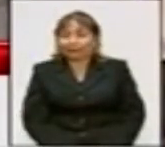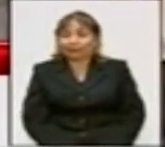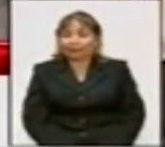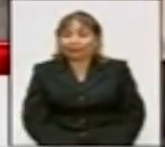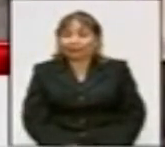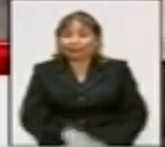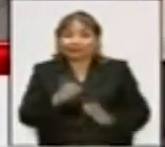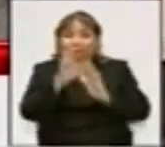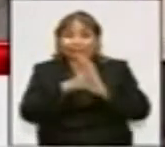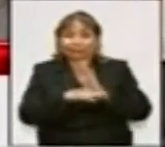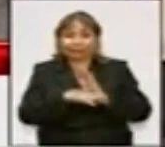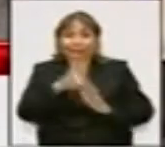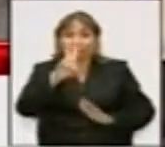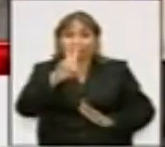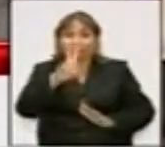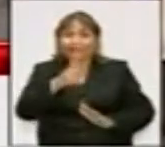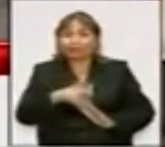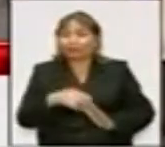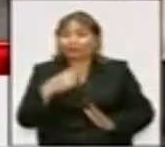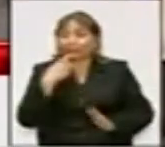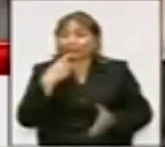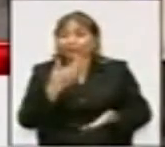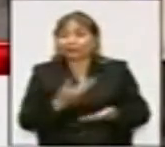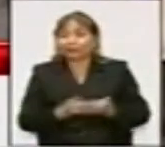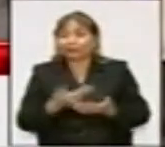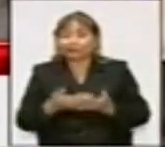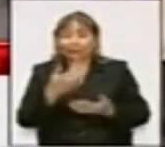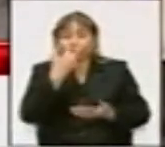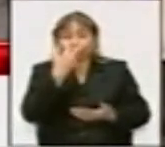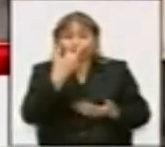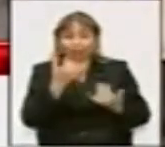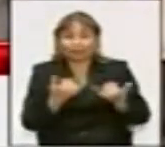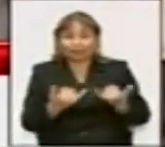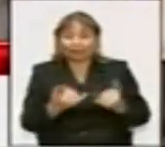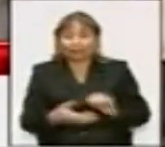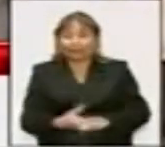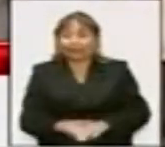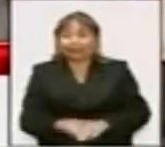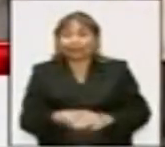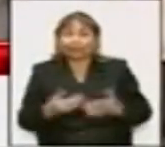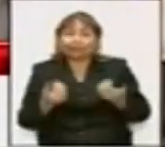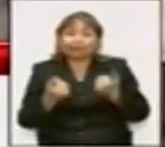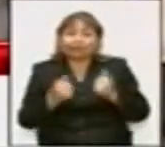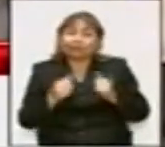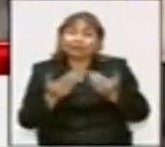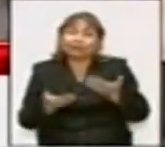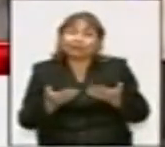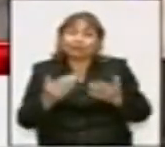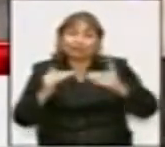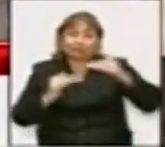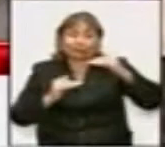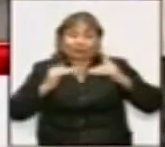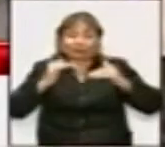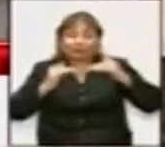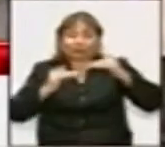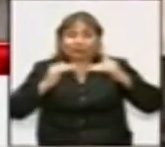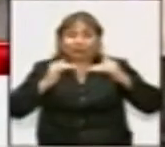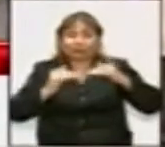lo bajo a 2 pero eso también como ustedes lo están viendo ahora ha supuesto un desequilibrio